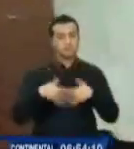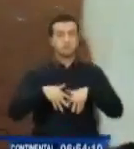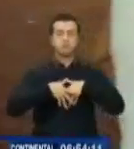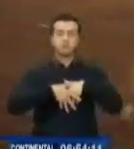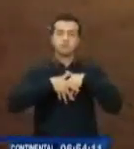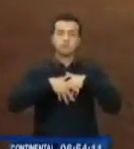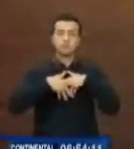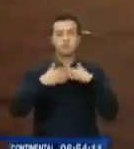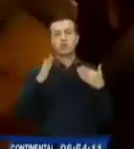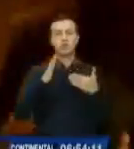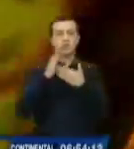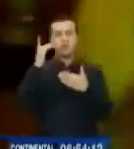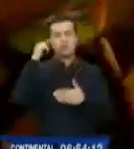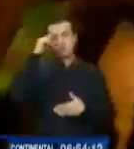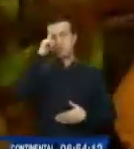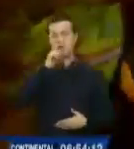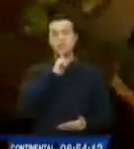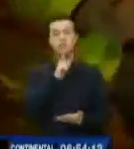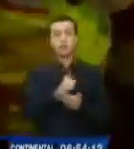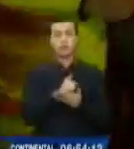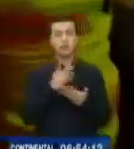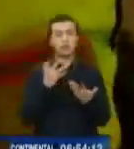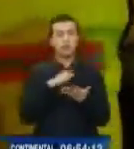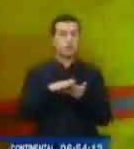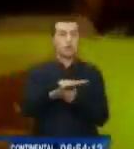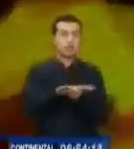jornada de desestabilización que provocó el